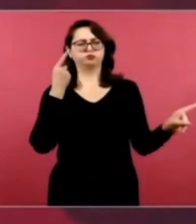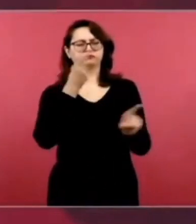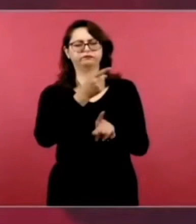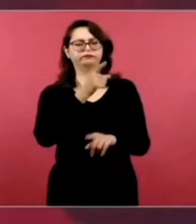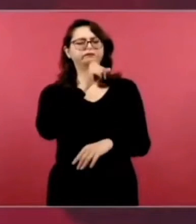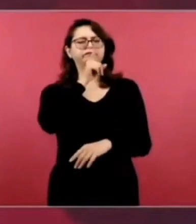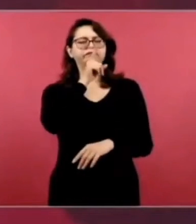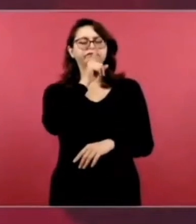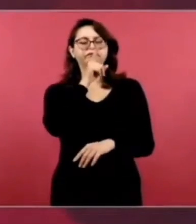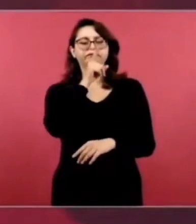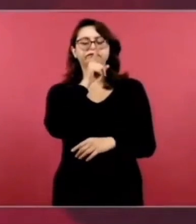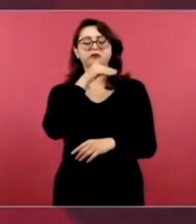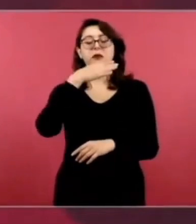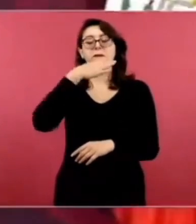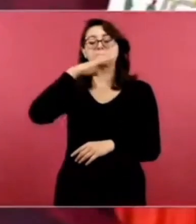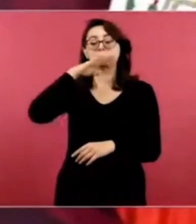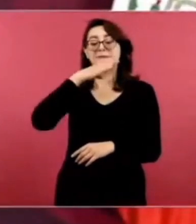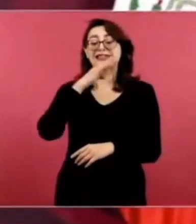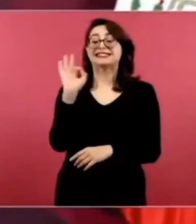es transgénico.